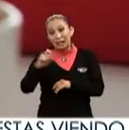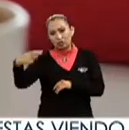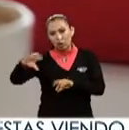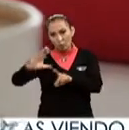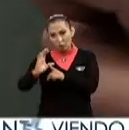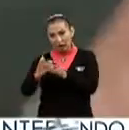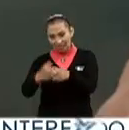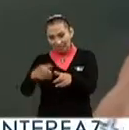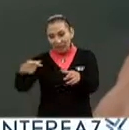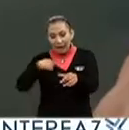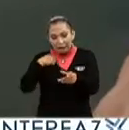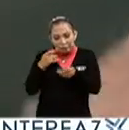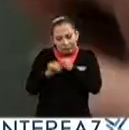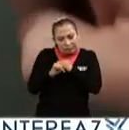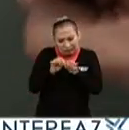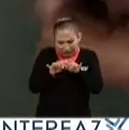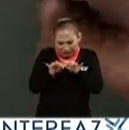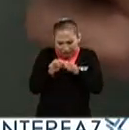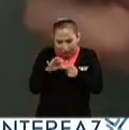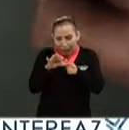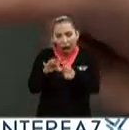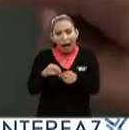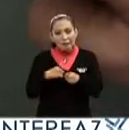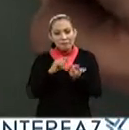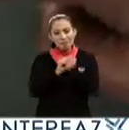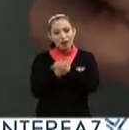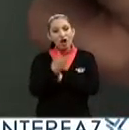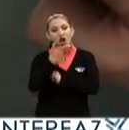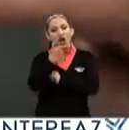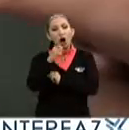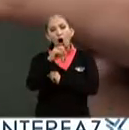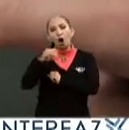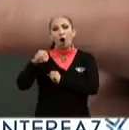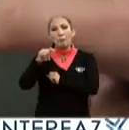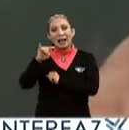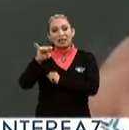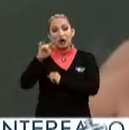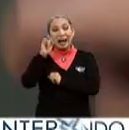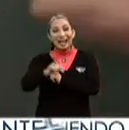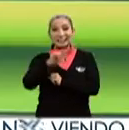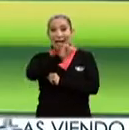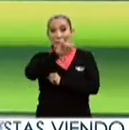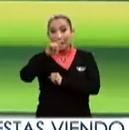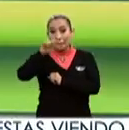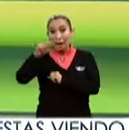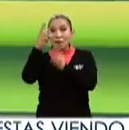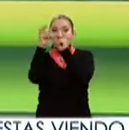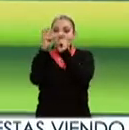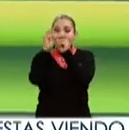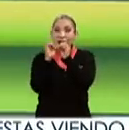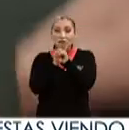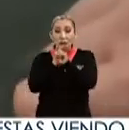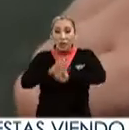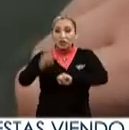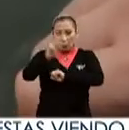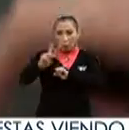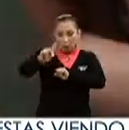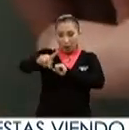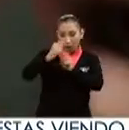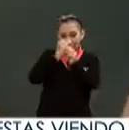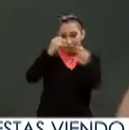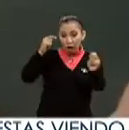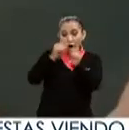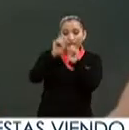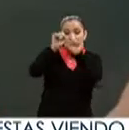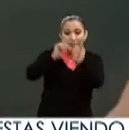su comunidad tecnológica encontró la guía para dar vida a Go Metro. Se trata de una app que captura la información de transporte público a través